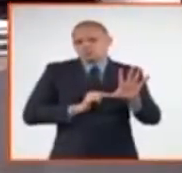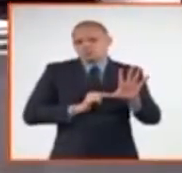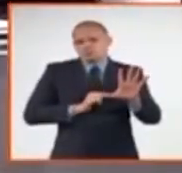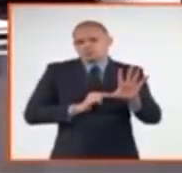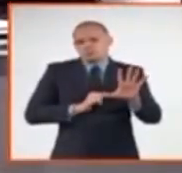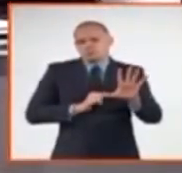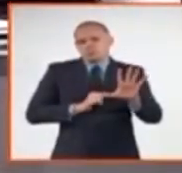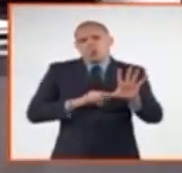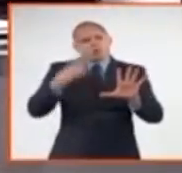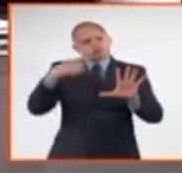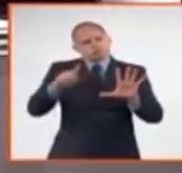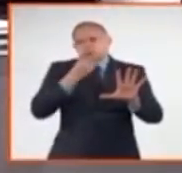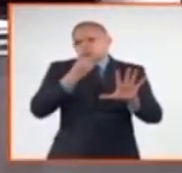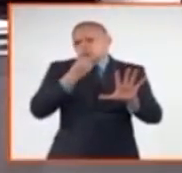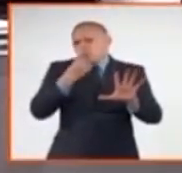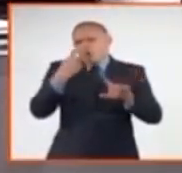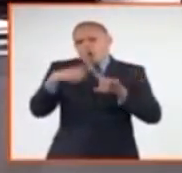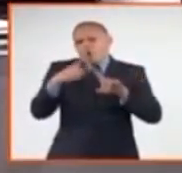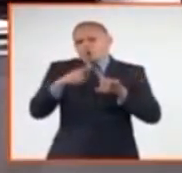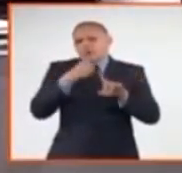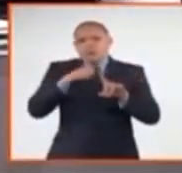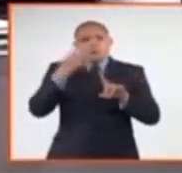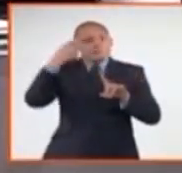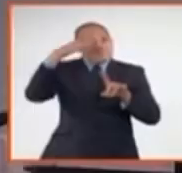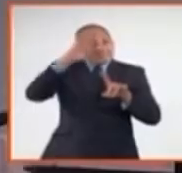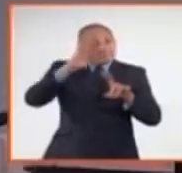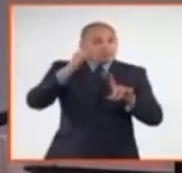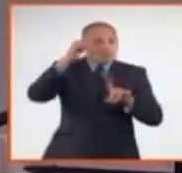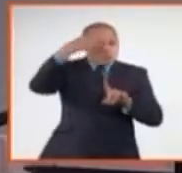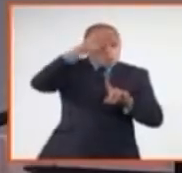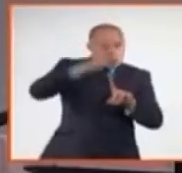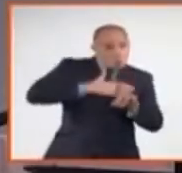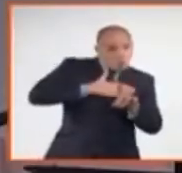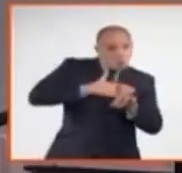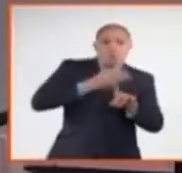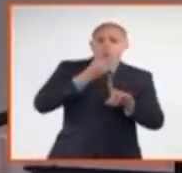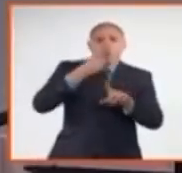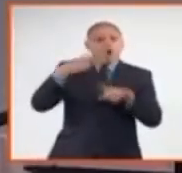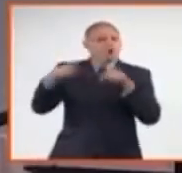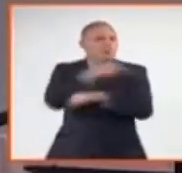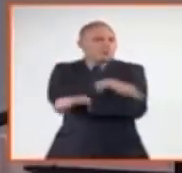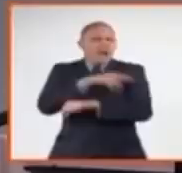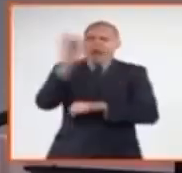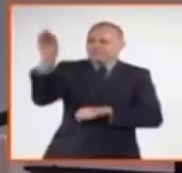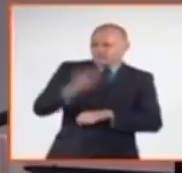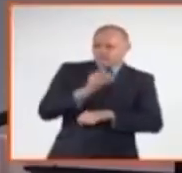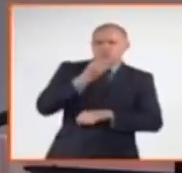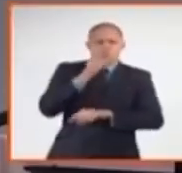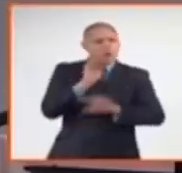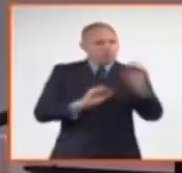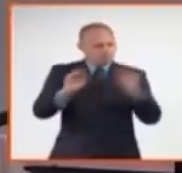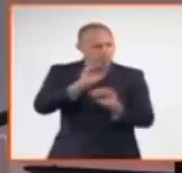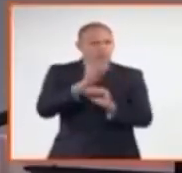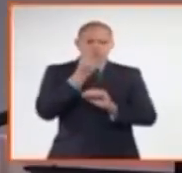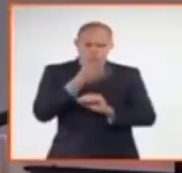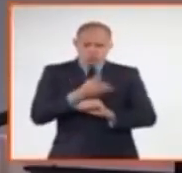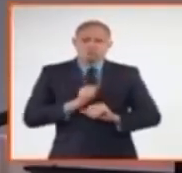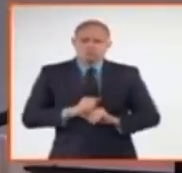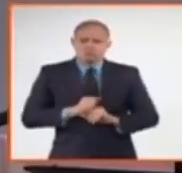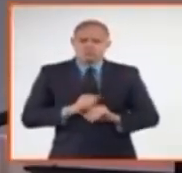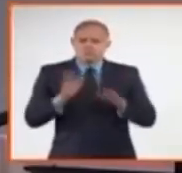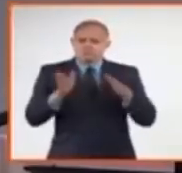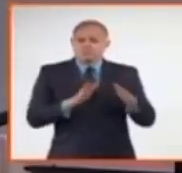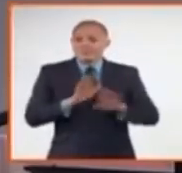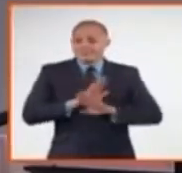otra vacuna incluso de enfermarte álbum de hecho nosotros los estudios clínicos de mambisa que como decía combina estos dos antígenos de antígenos hla núcleo